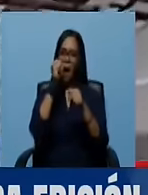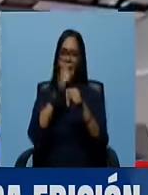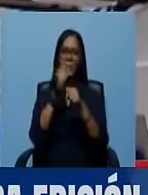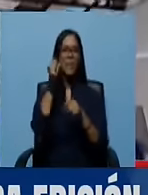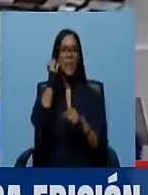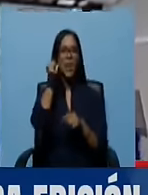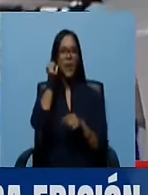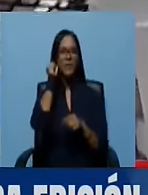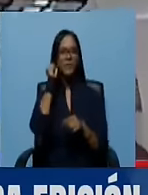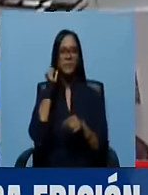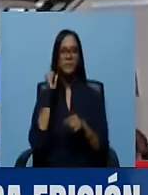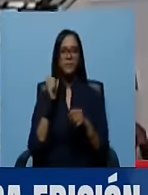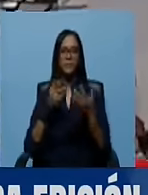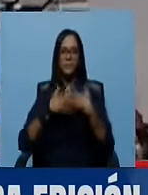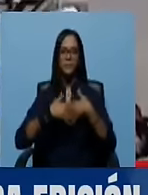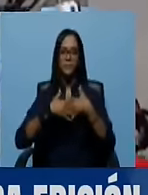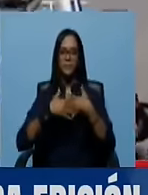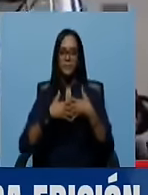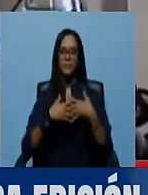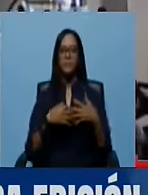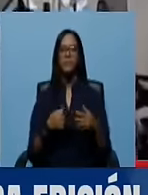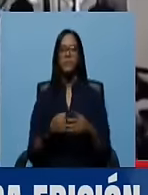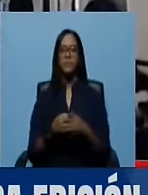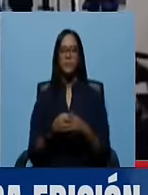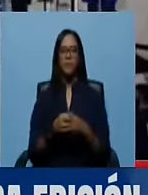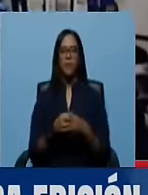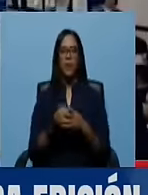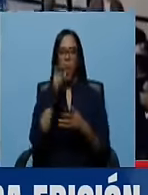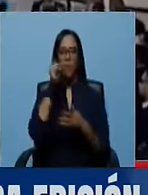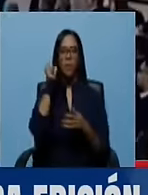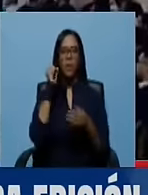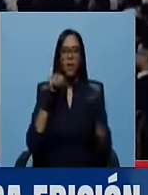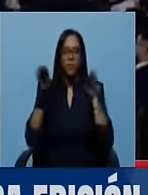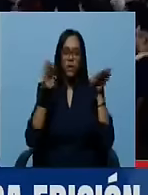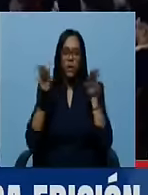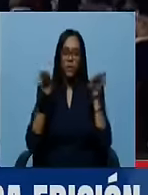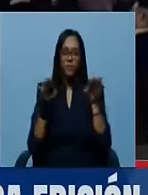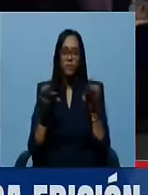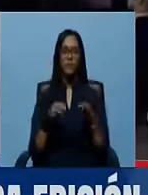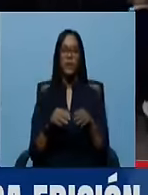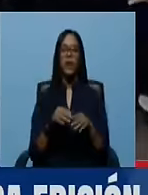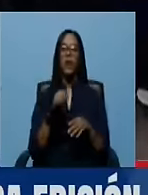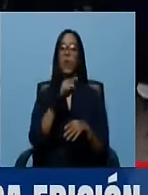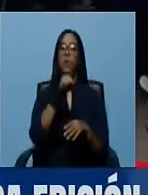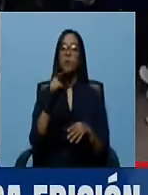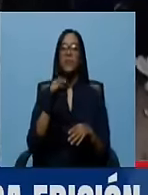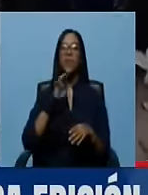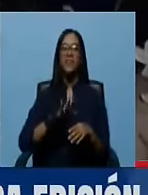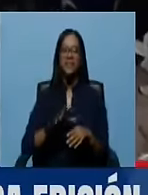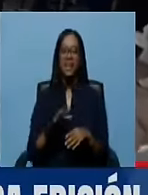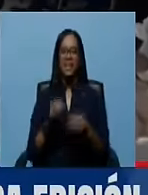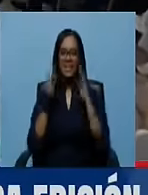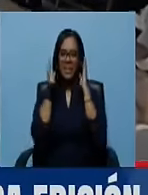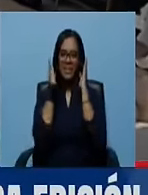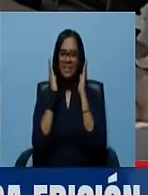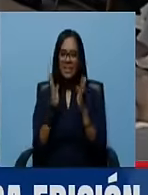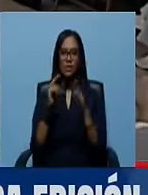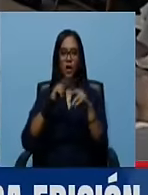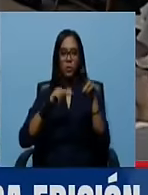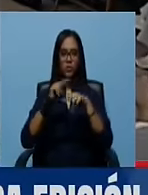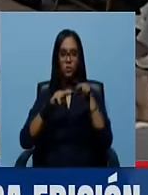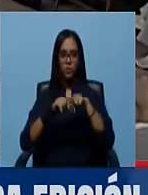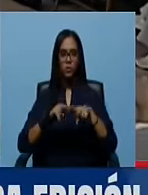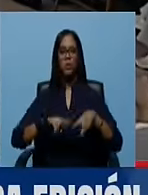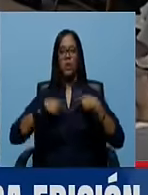empresarias, trabajadores y trabajadoras del turismo, ustedes están en el epicentro de la construcción de un